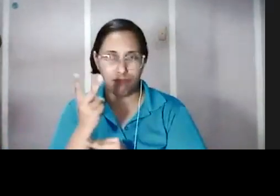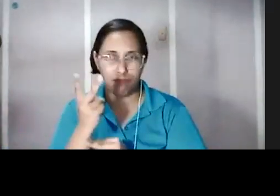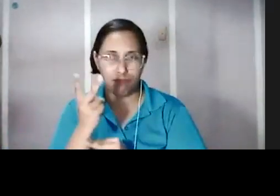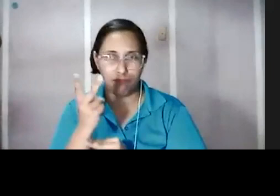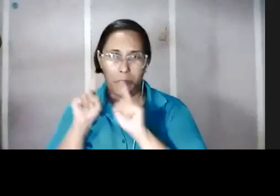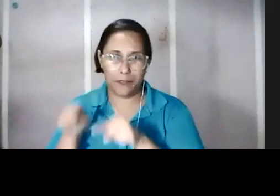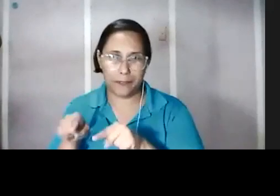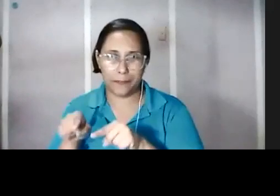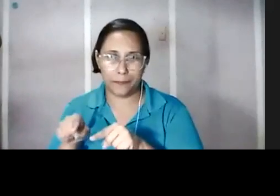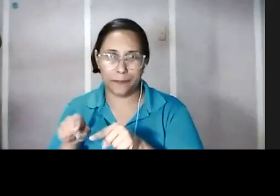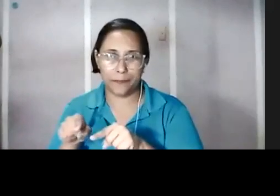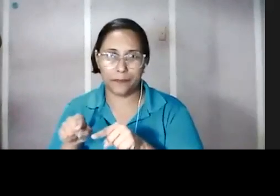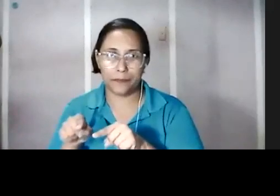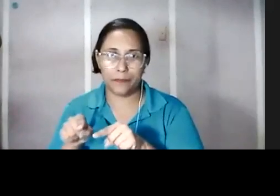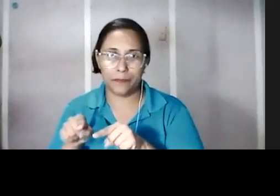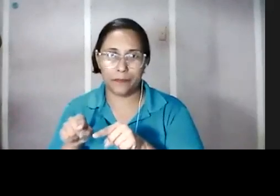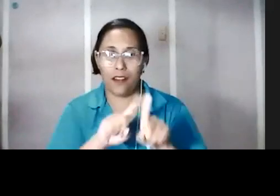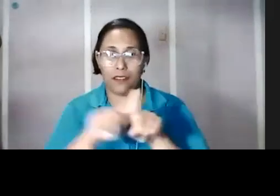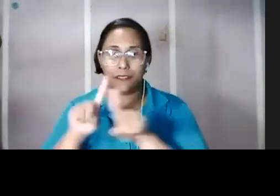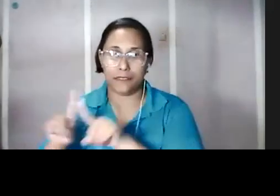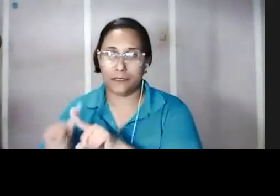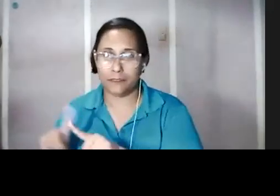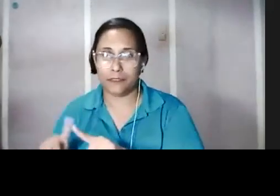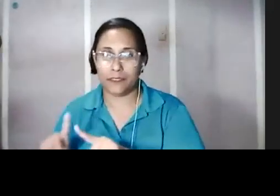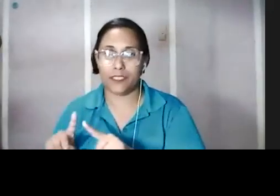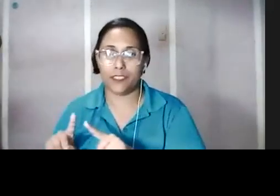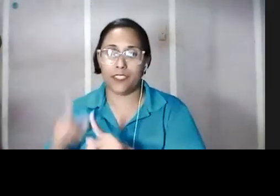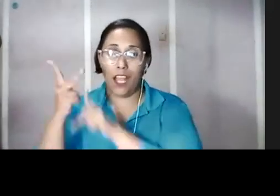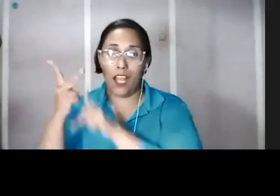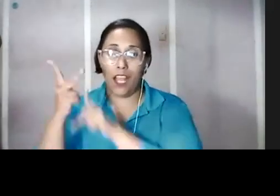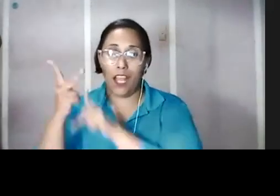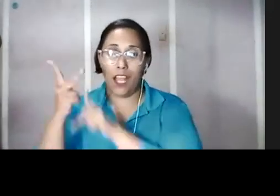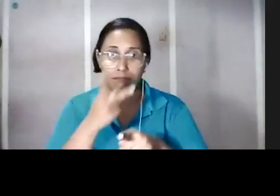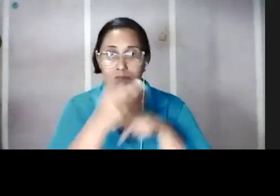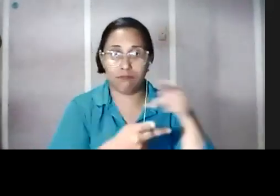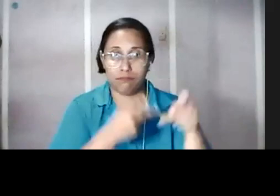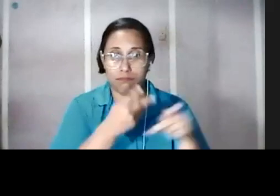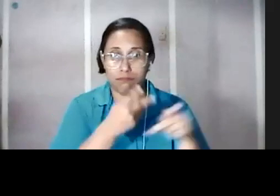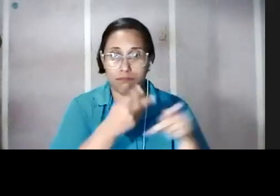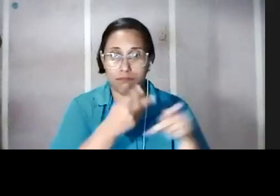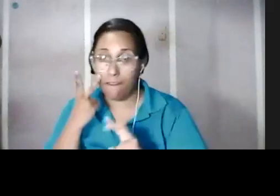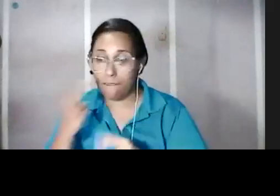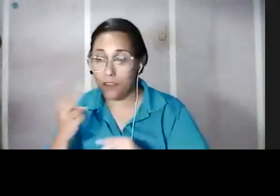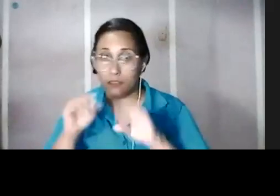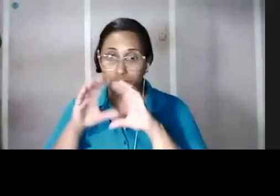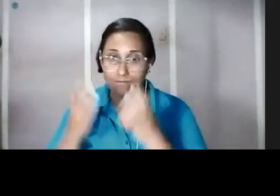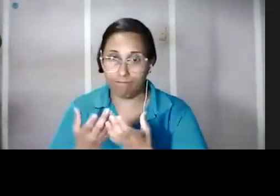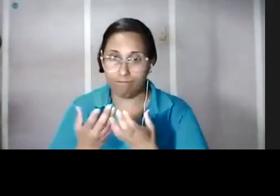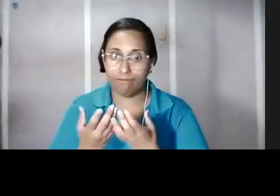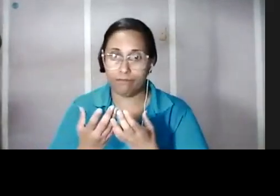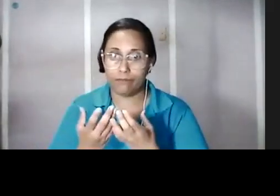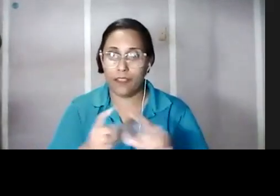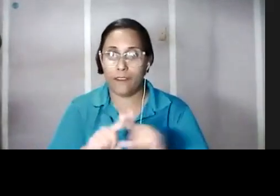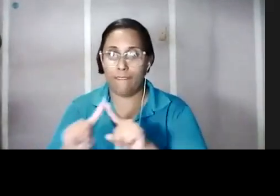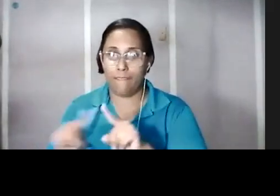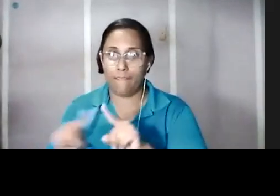de manifiesto las diferencias de clase y visión de mundo entre muchos otros elementos.